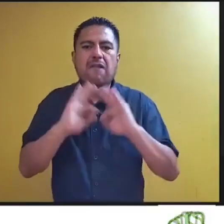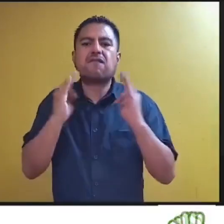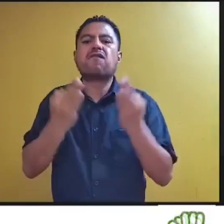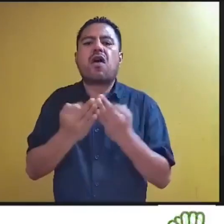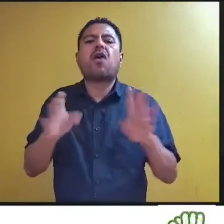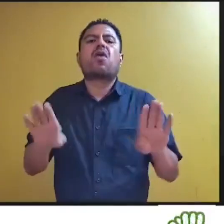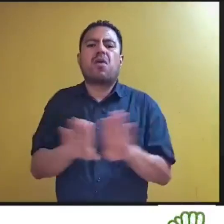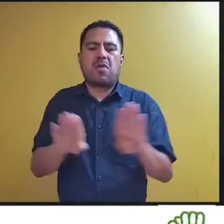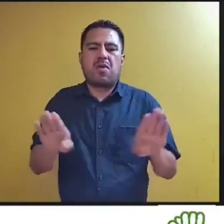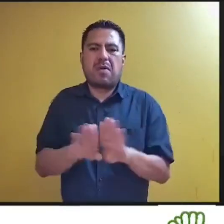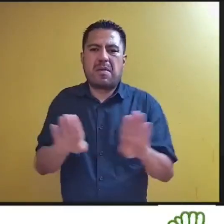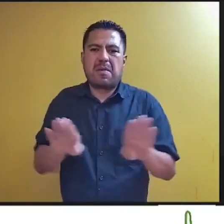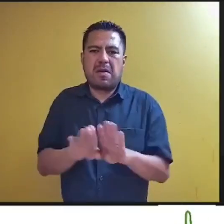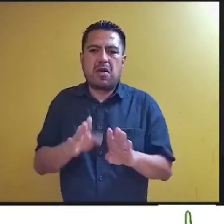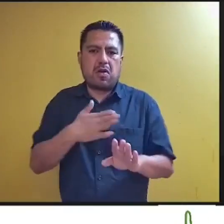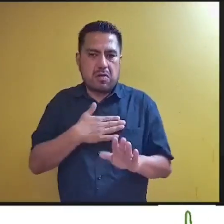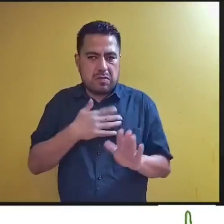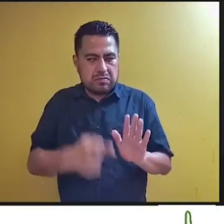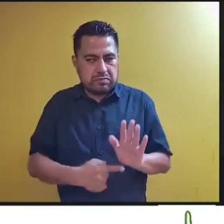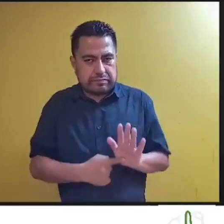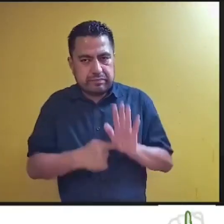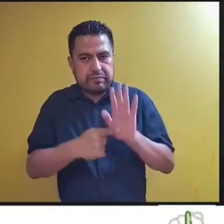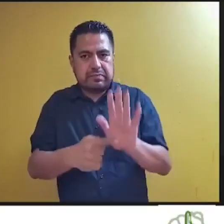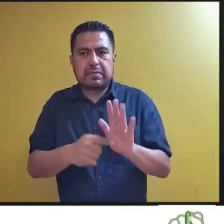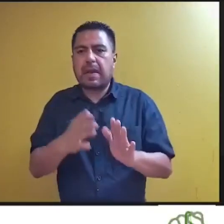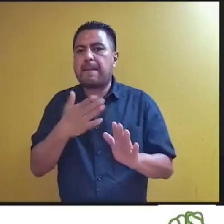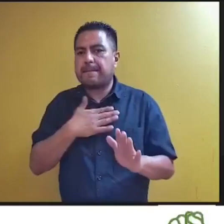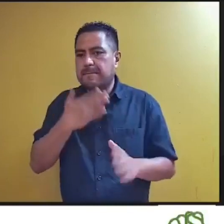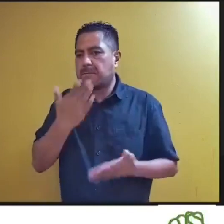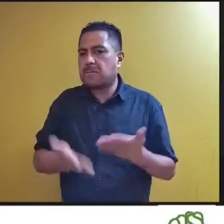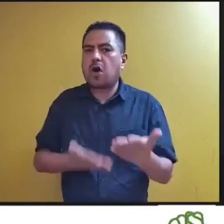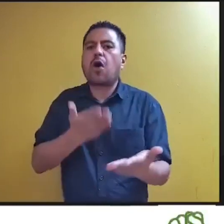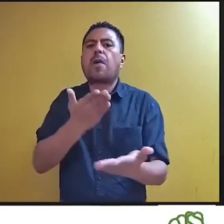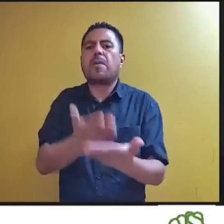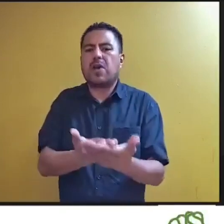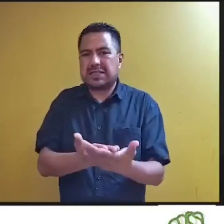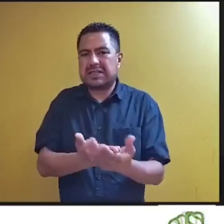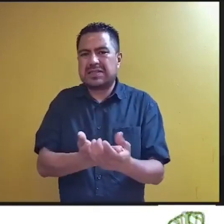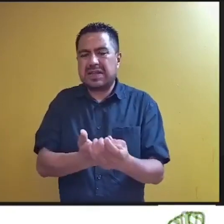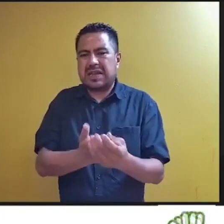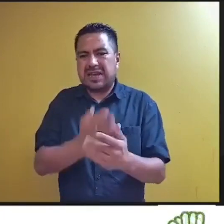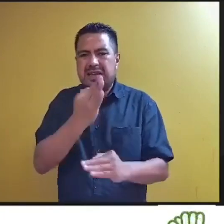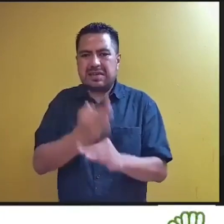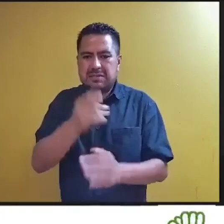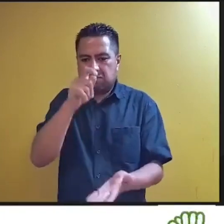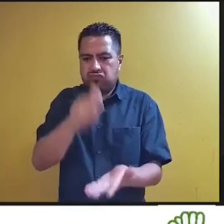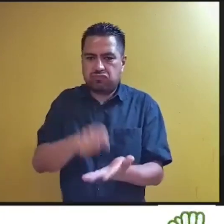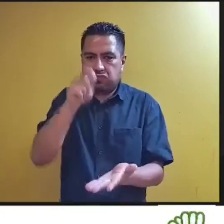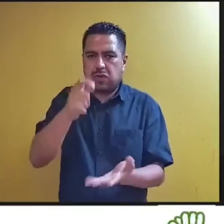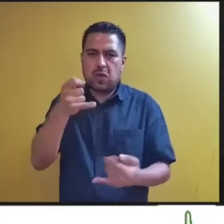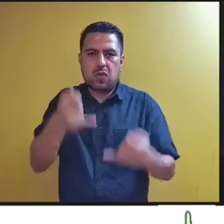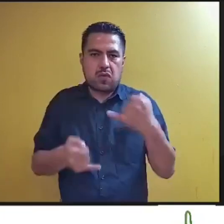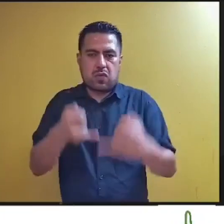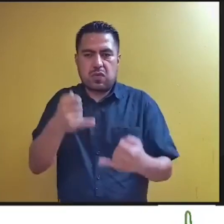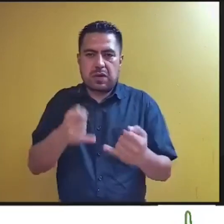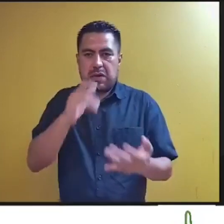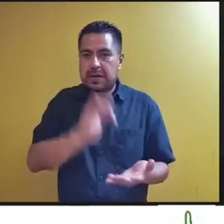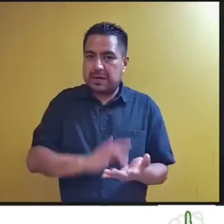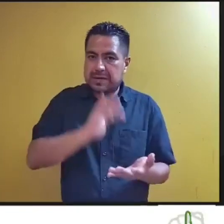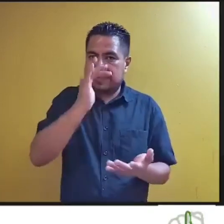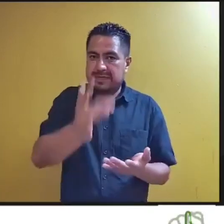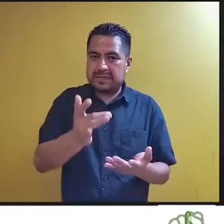que les presenté mi propuesta en esta sentencia jurídica.